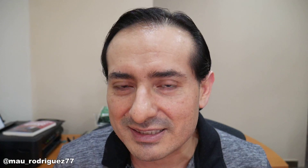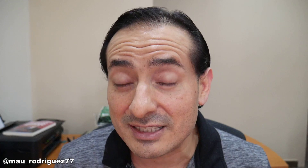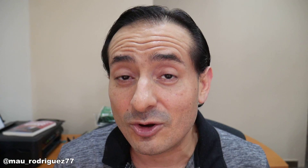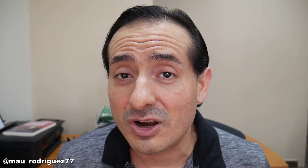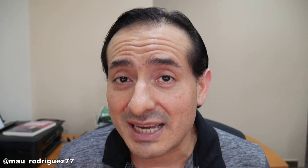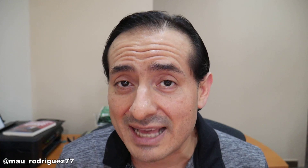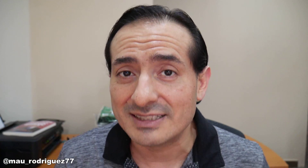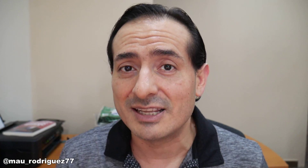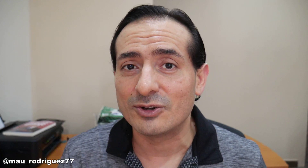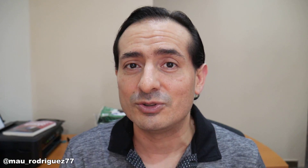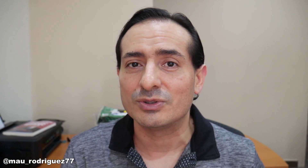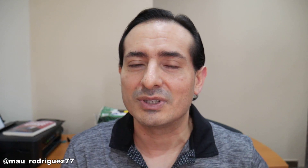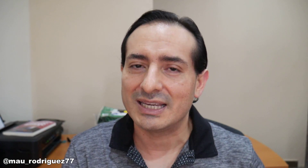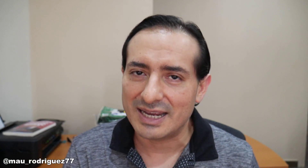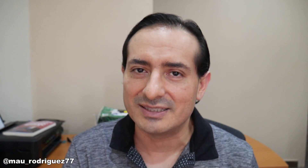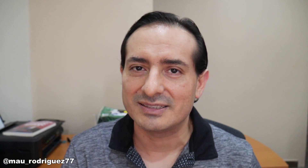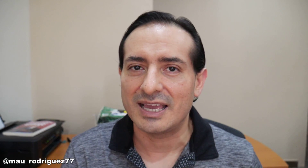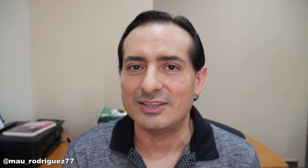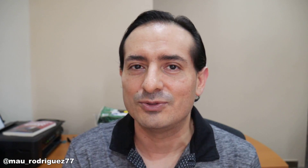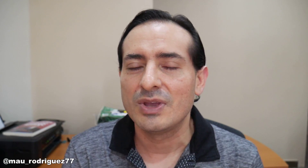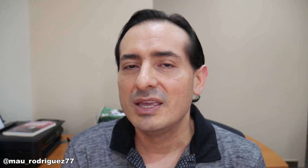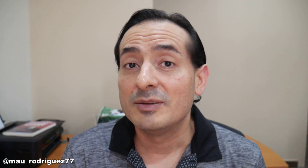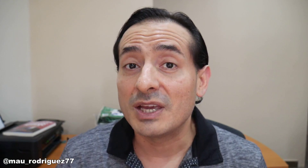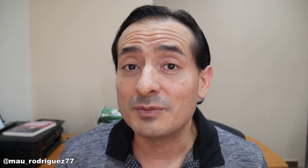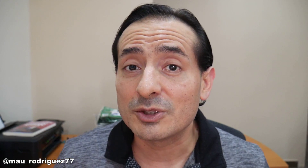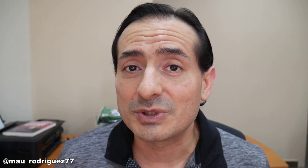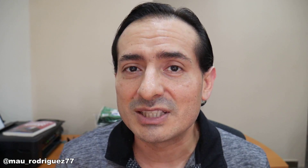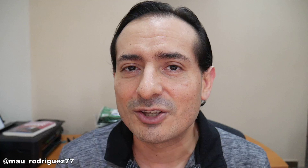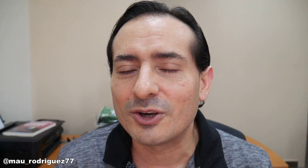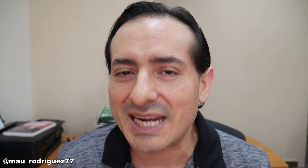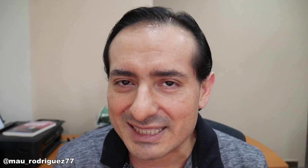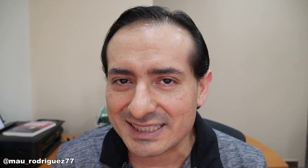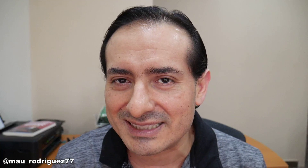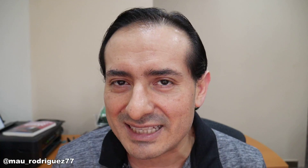siguen haciendo grandes negocios gracias a ellos. Bien